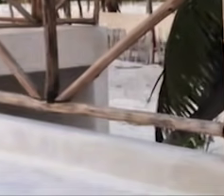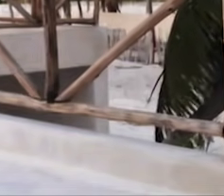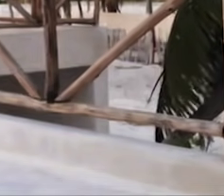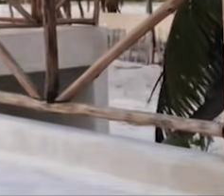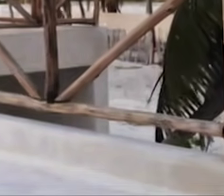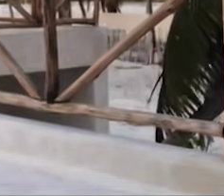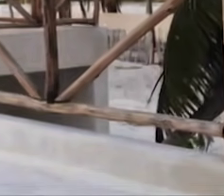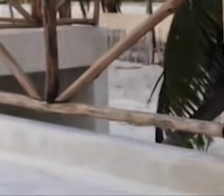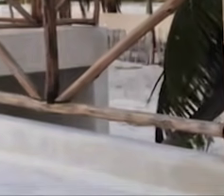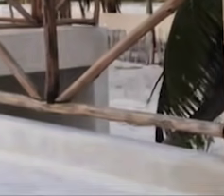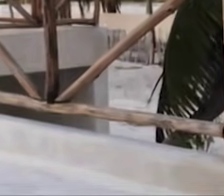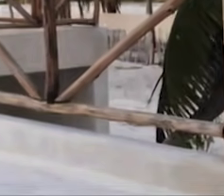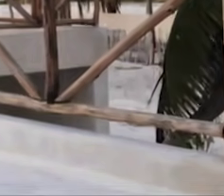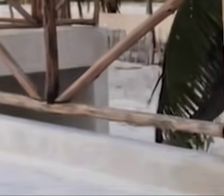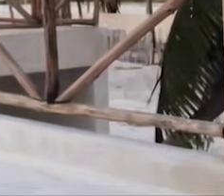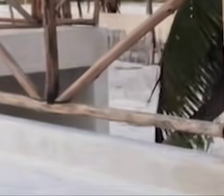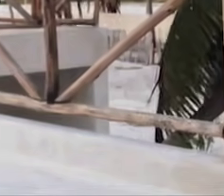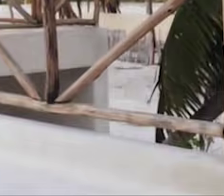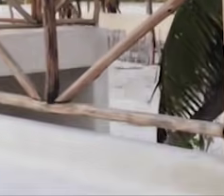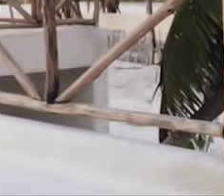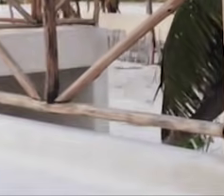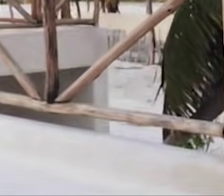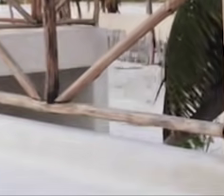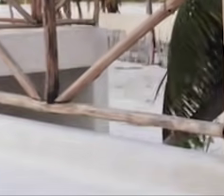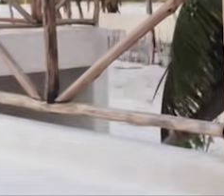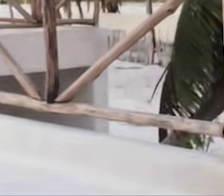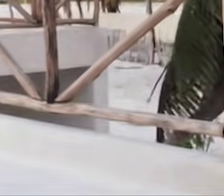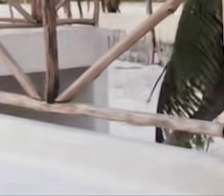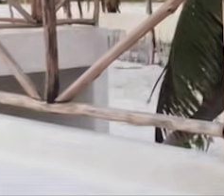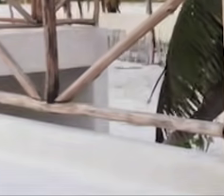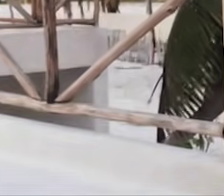Abrimos el compás hacia la derecha.